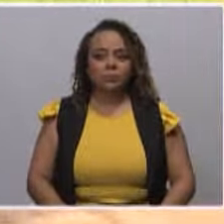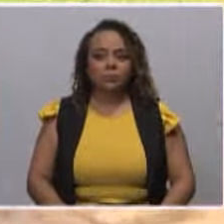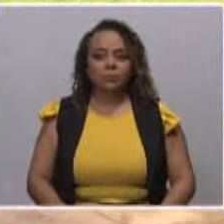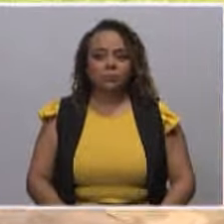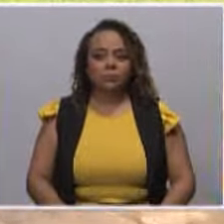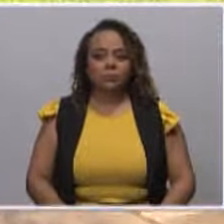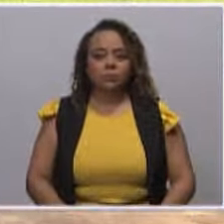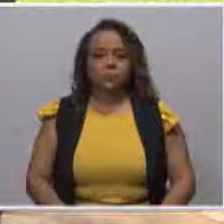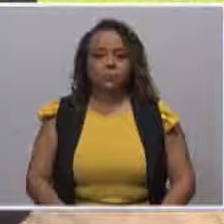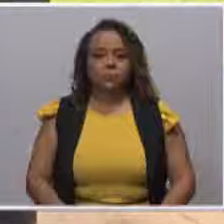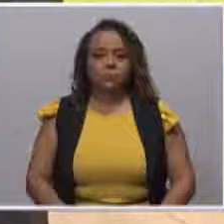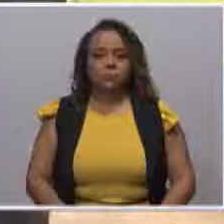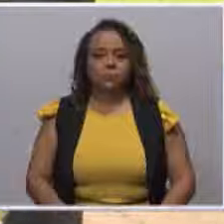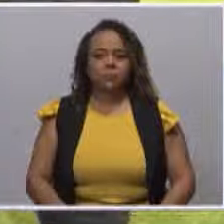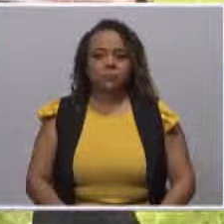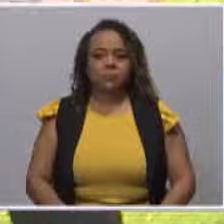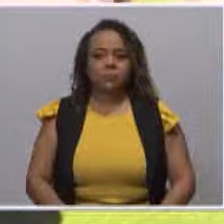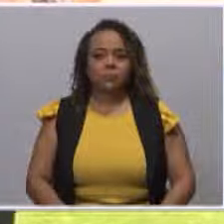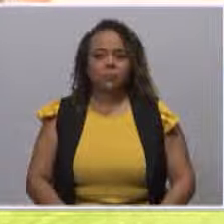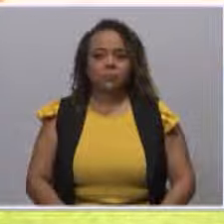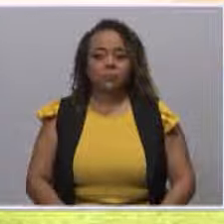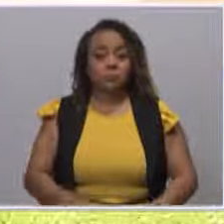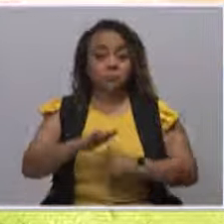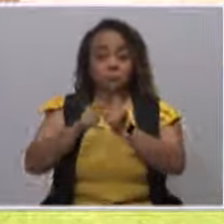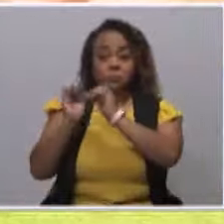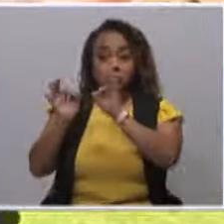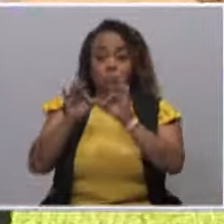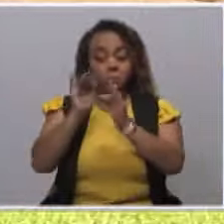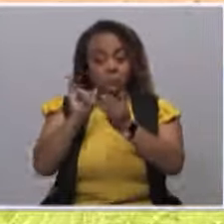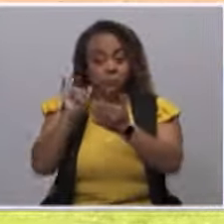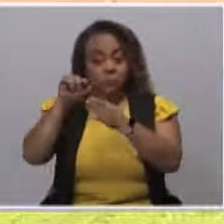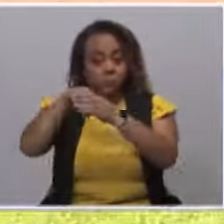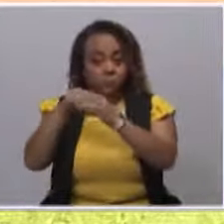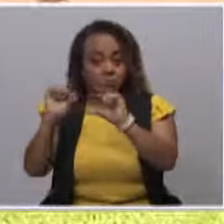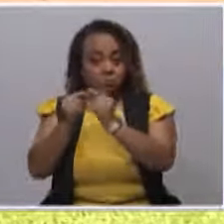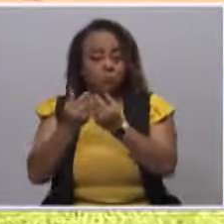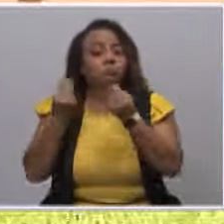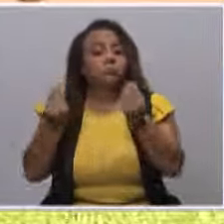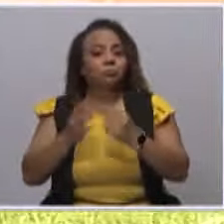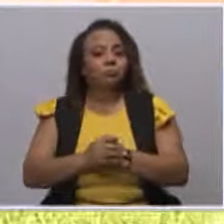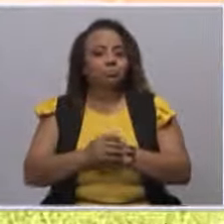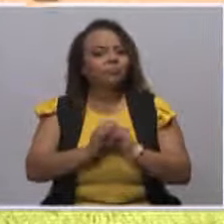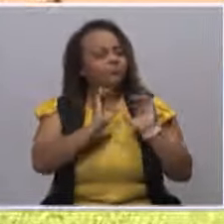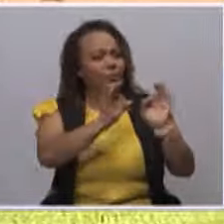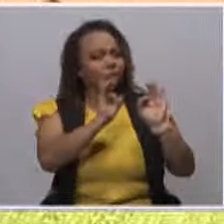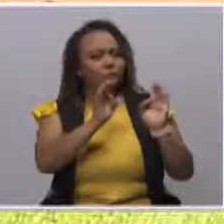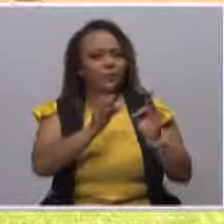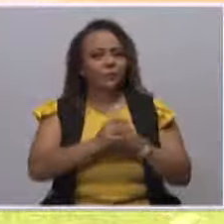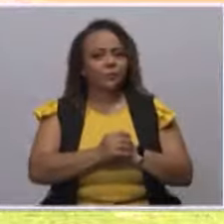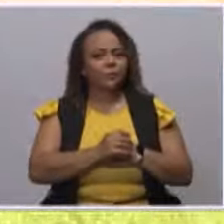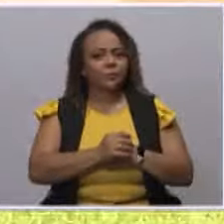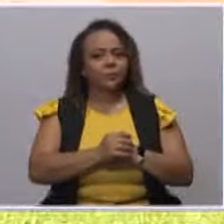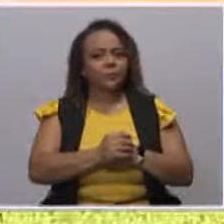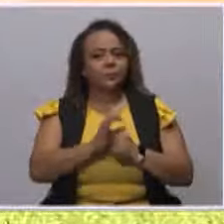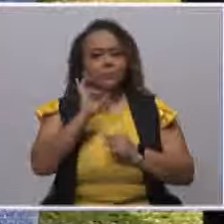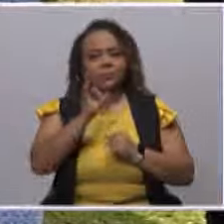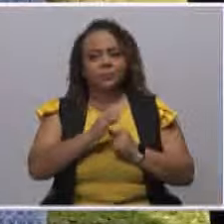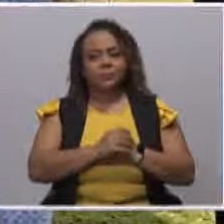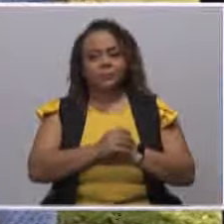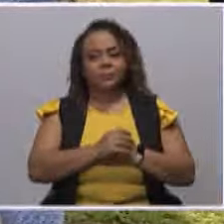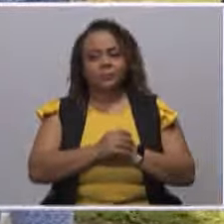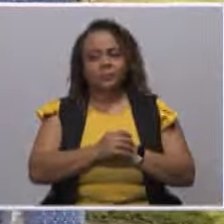and todo bien ese grupo cómo está bien bien Ahí estamos bien bien bien acomodándonos